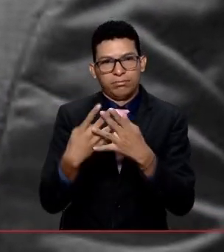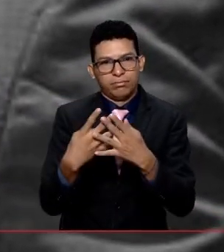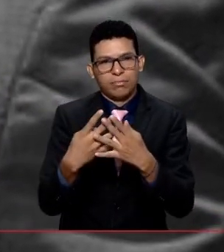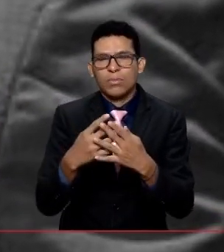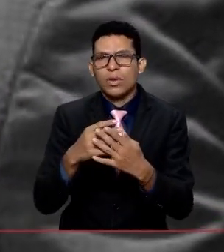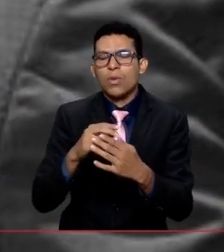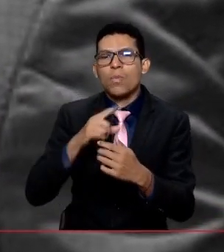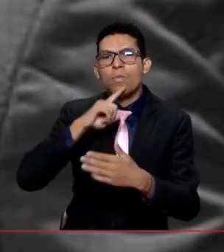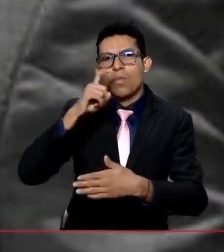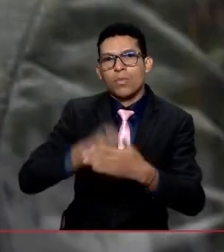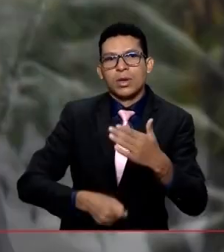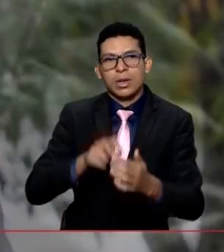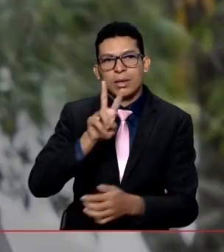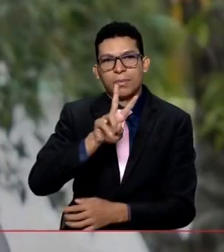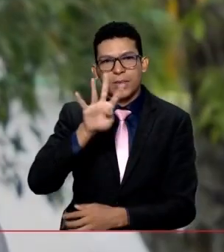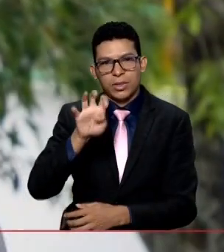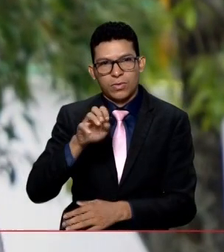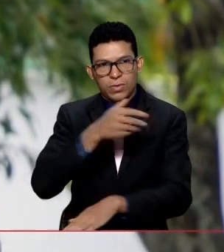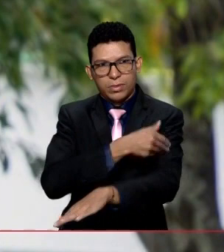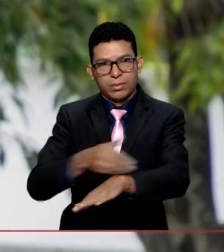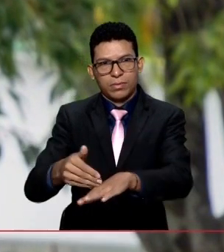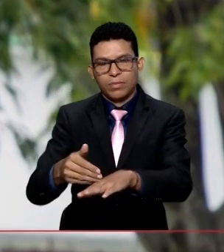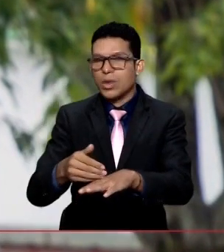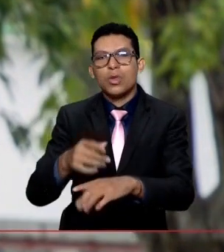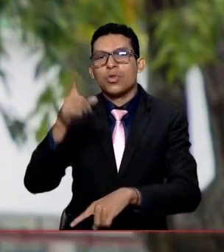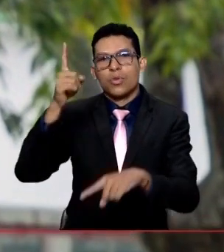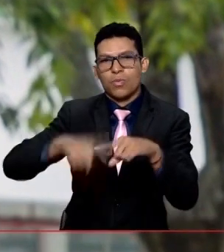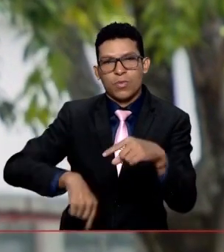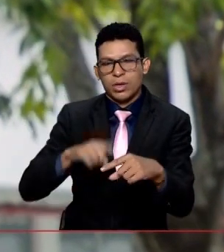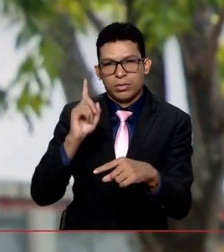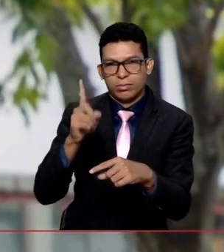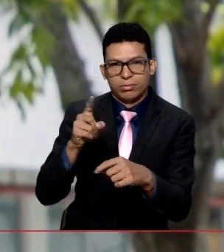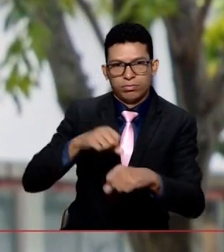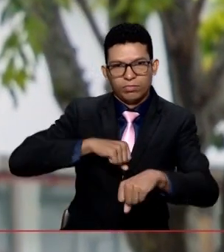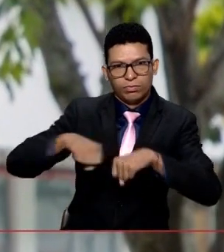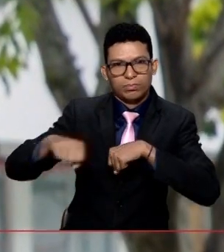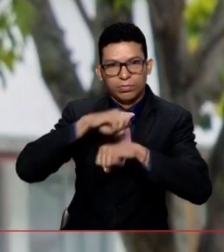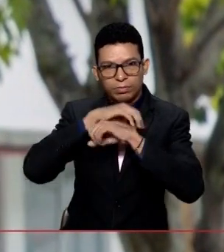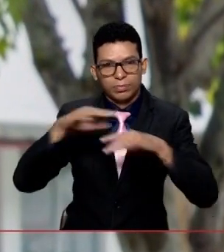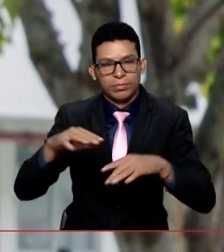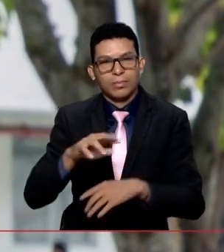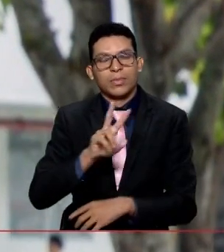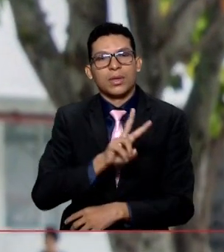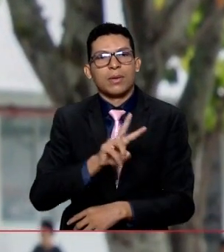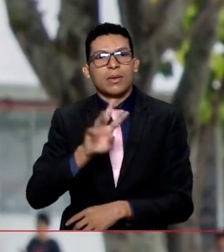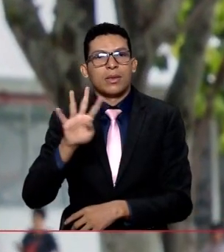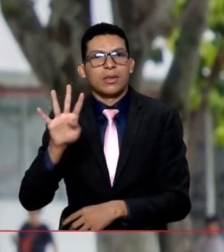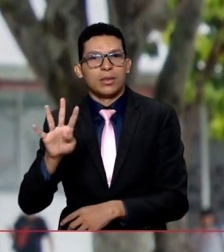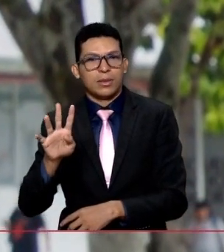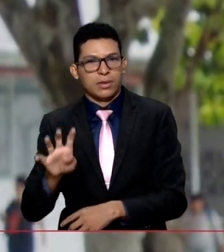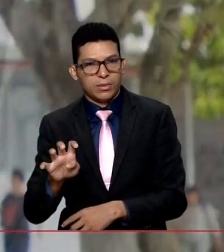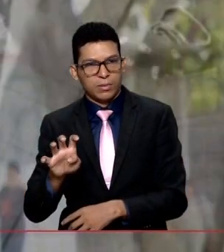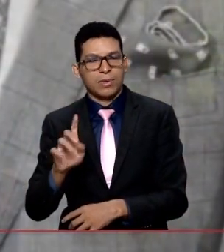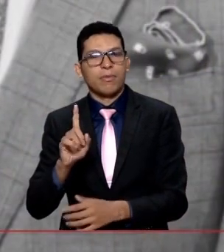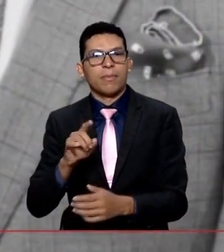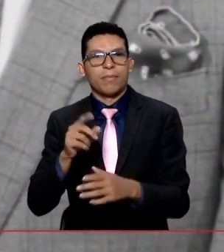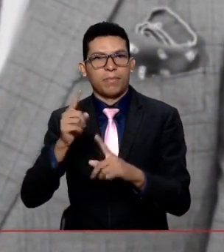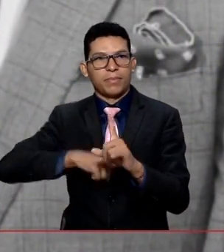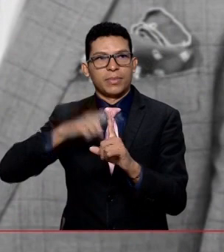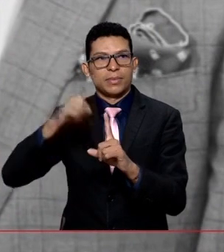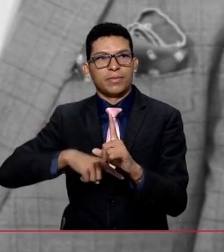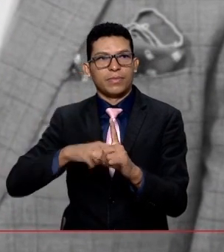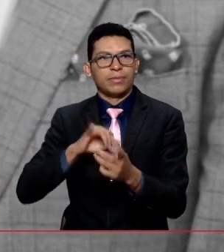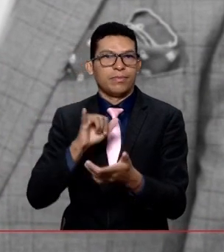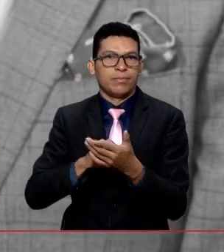más de 29 millones de pesos y una inhabilidad por 92 meses para ejercer cargos públicos por los delitos de peculado por apropiación